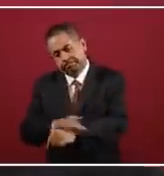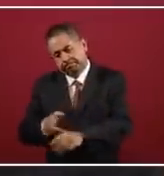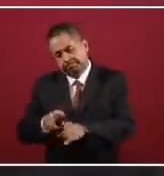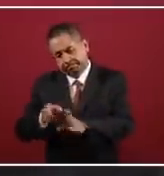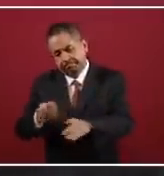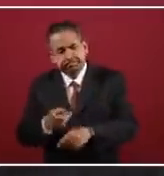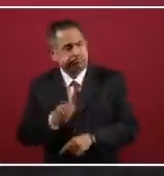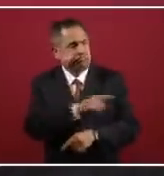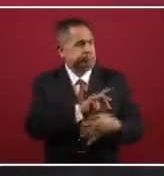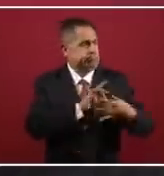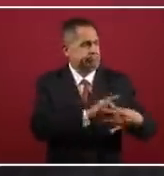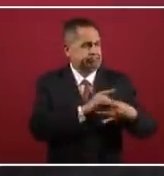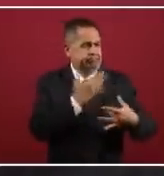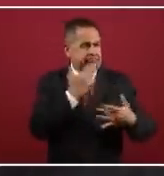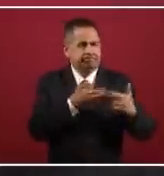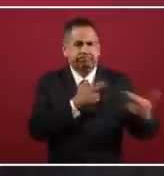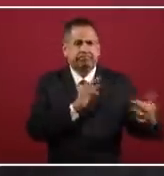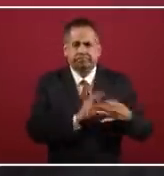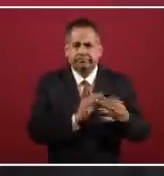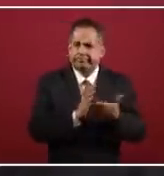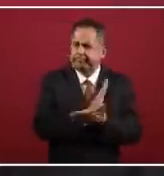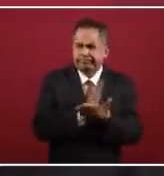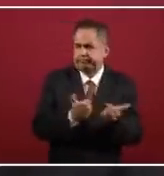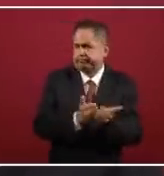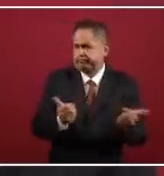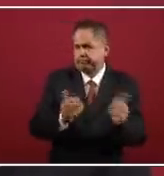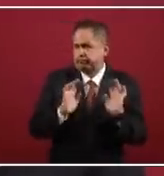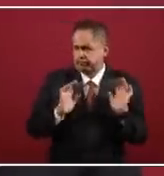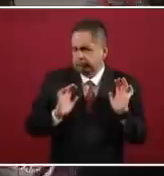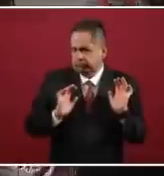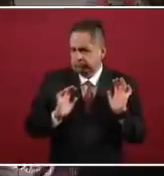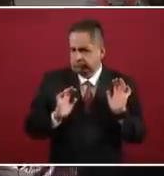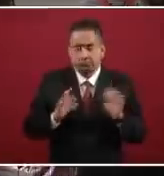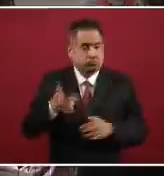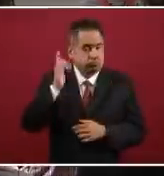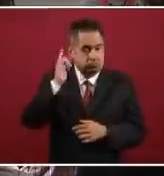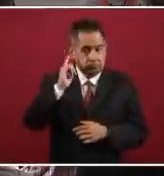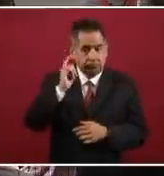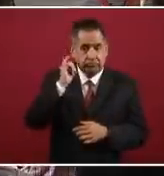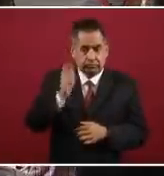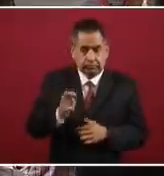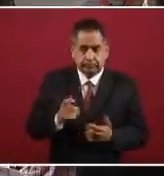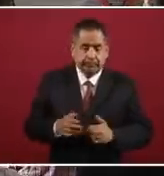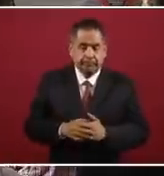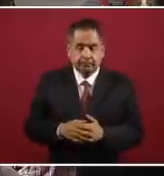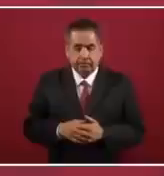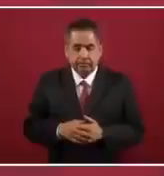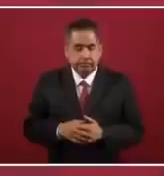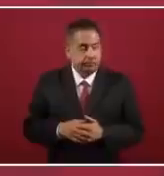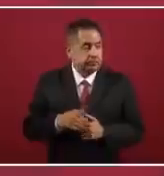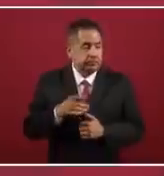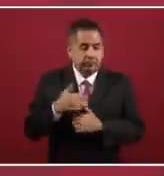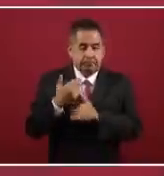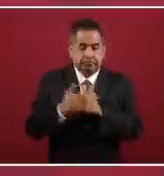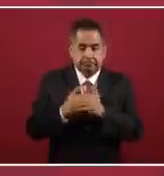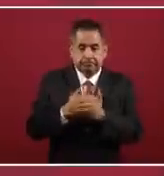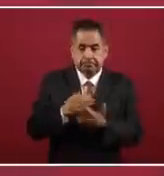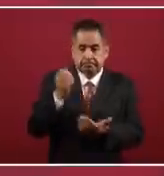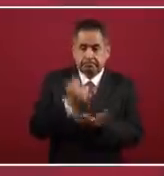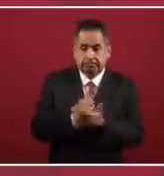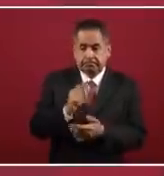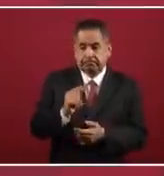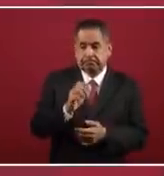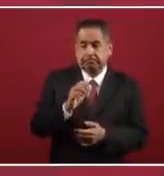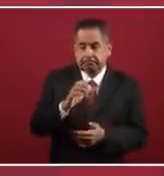terrenos distintos y espero que la aprobación del tratado se